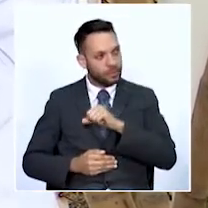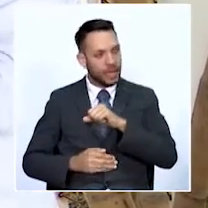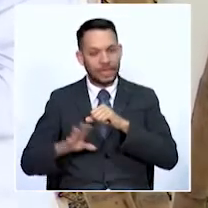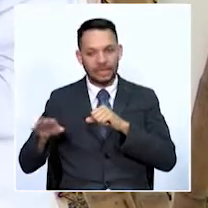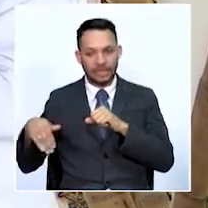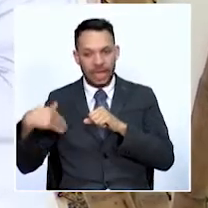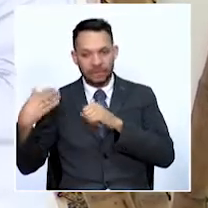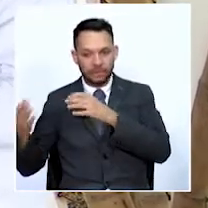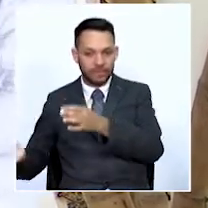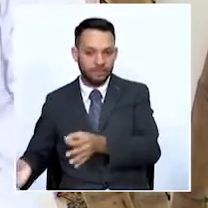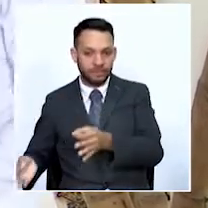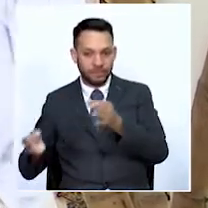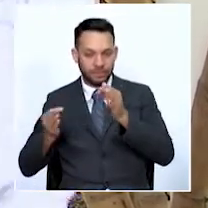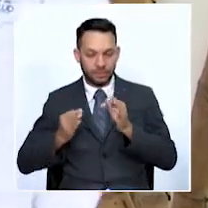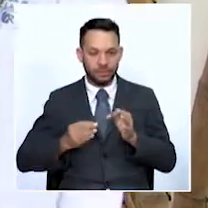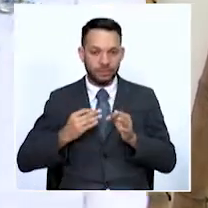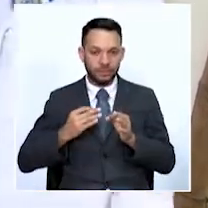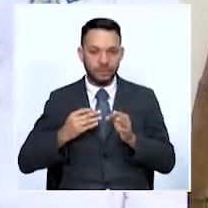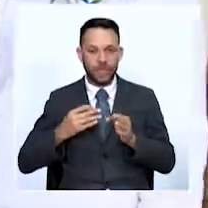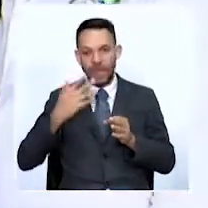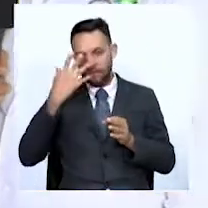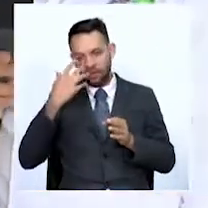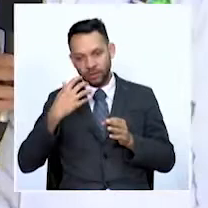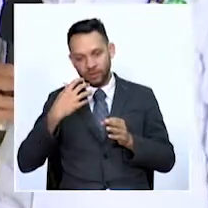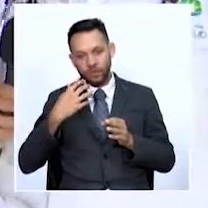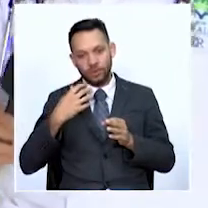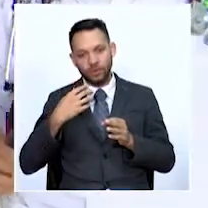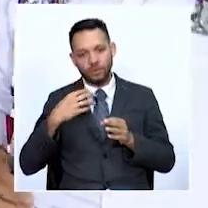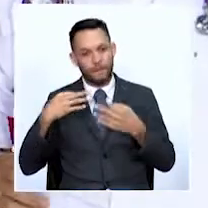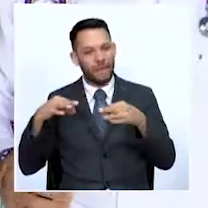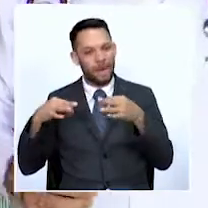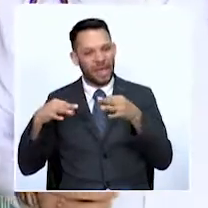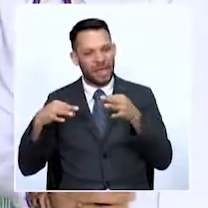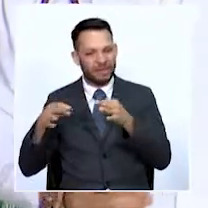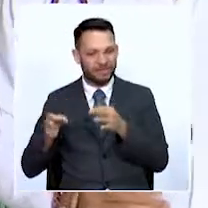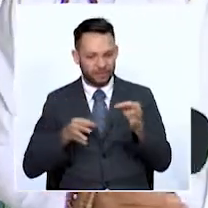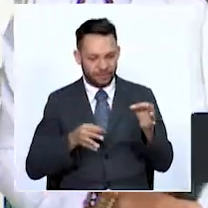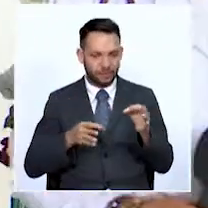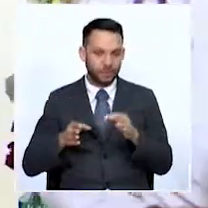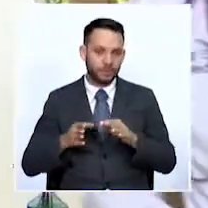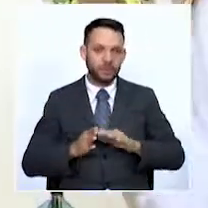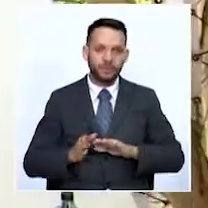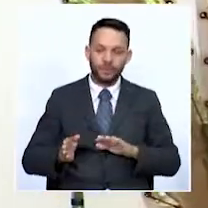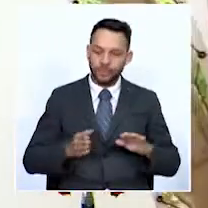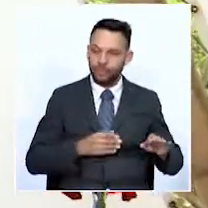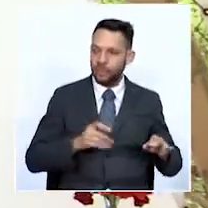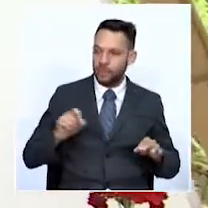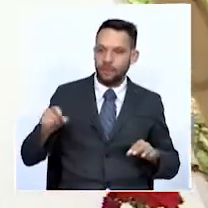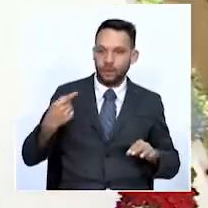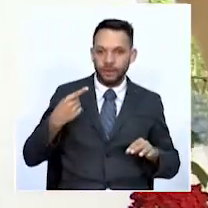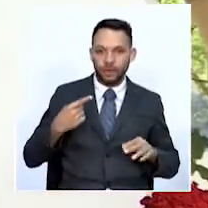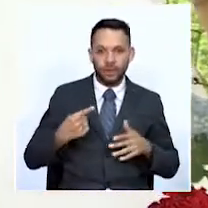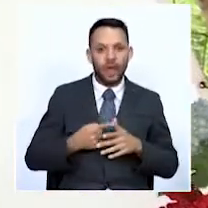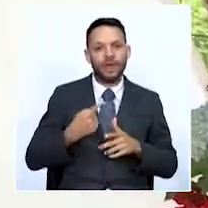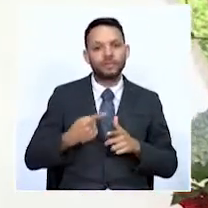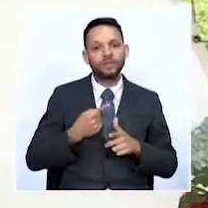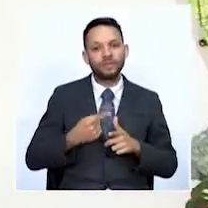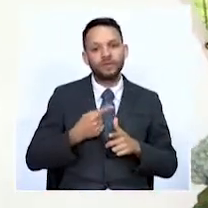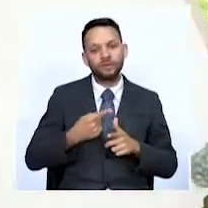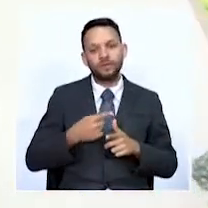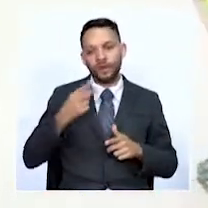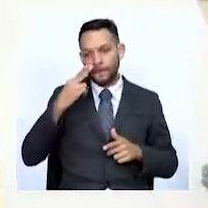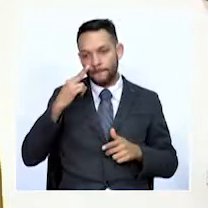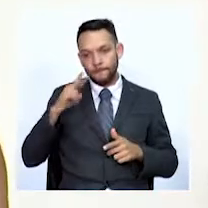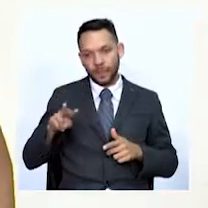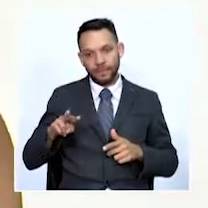nos da el ecografista. Bueno, ¿qué es lo ideal? Entonces comenzamos a ver el paciente y